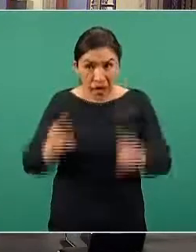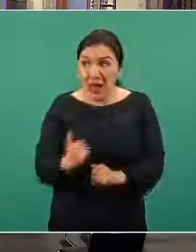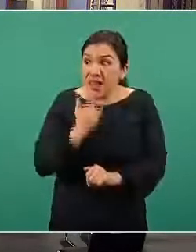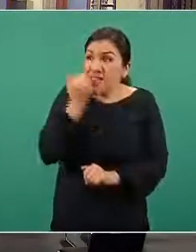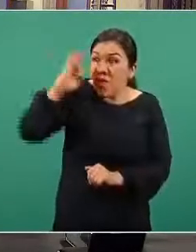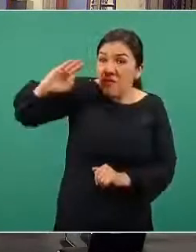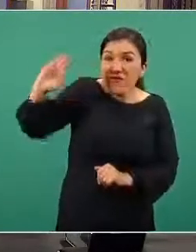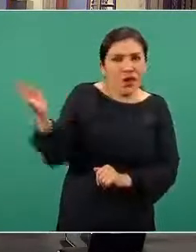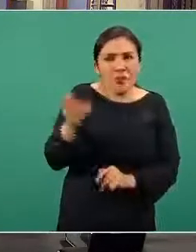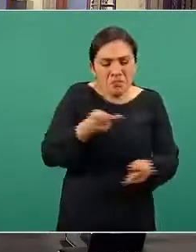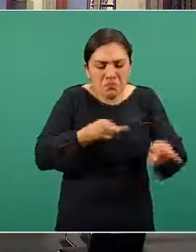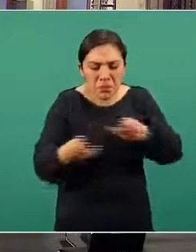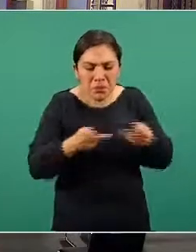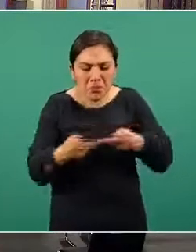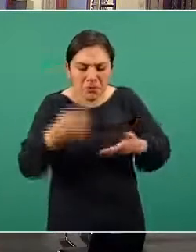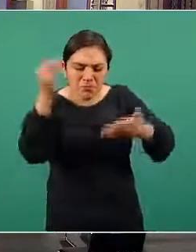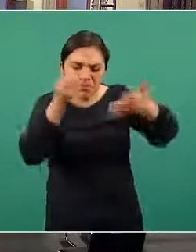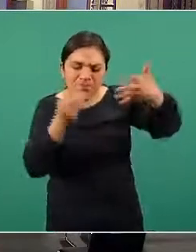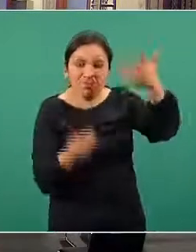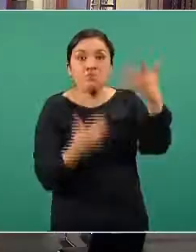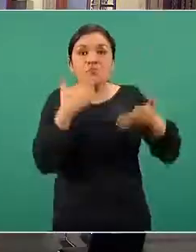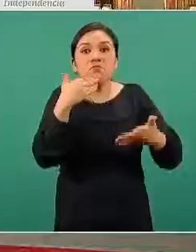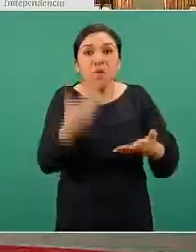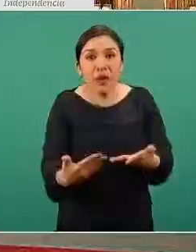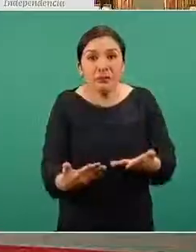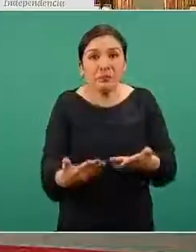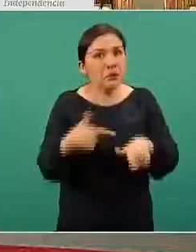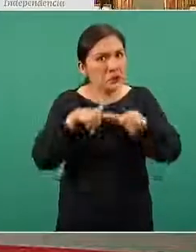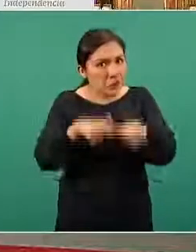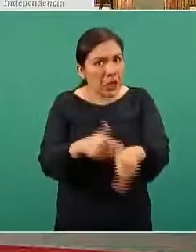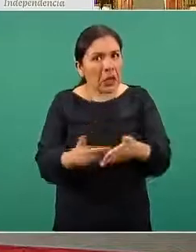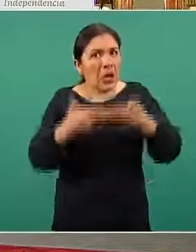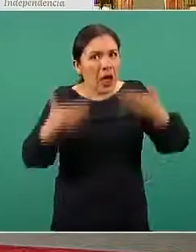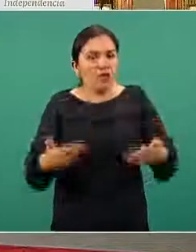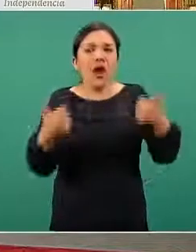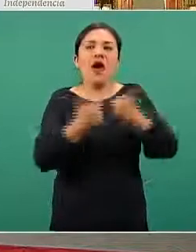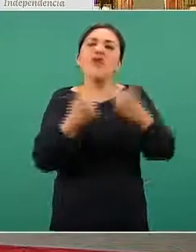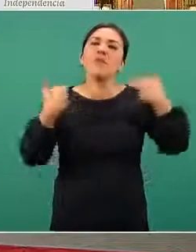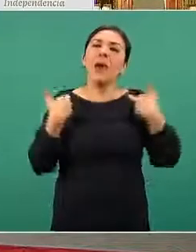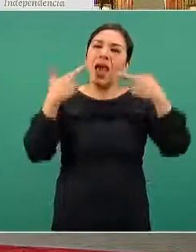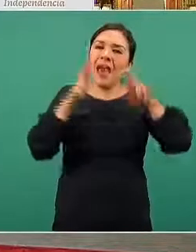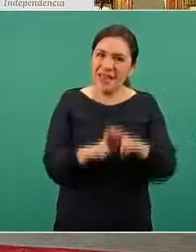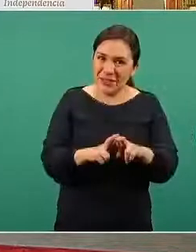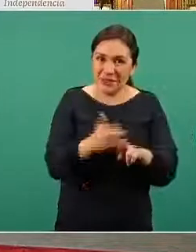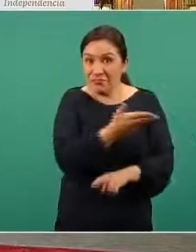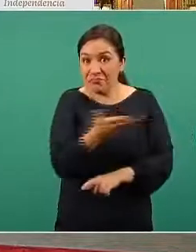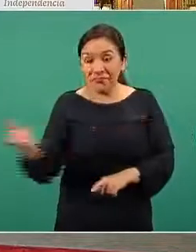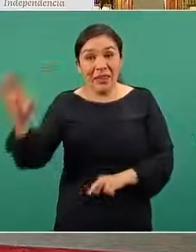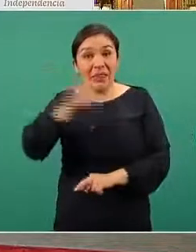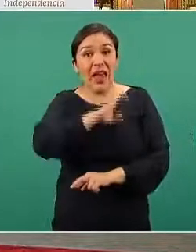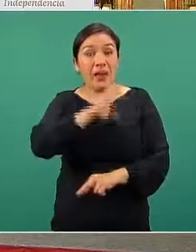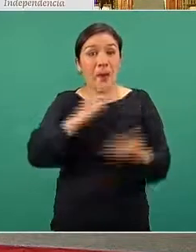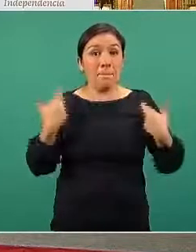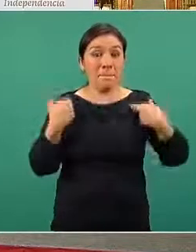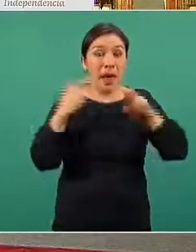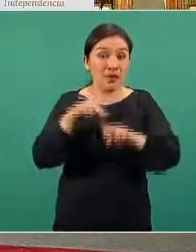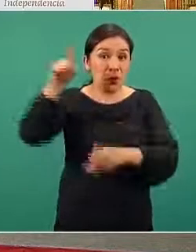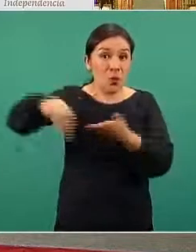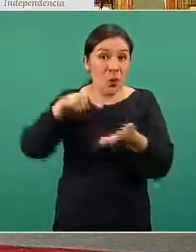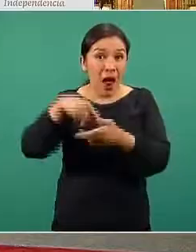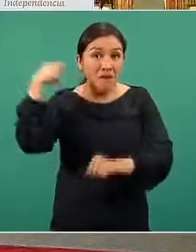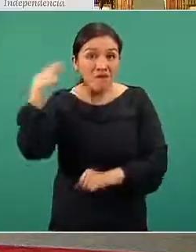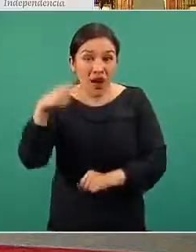federación en programar de esa manera. Y seguimos con los maestros, nuestros queridos maestros veracruzanos.